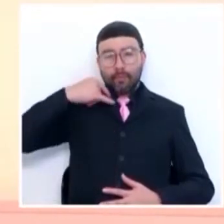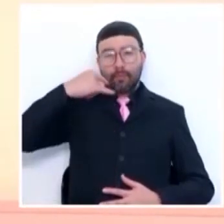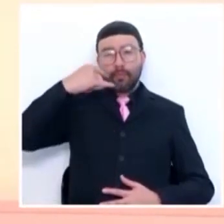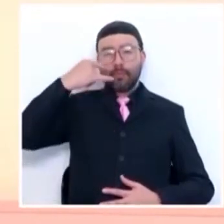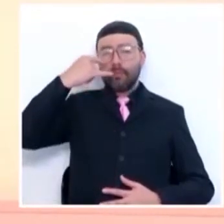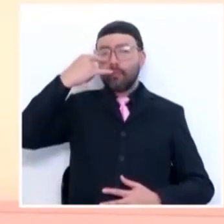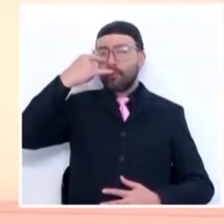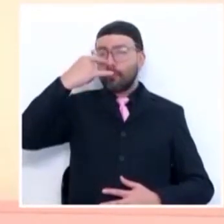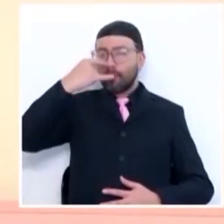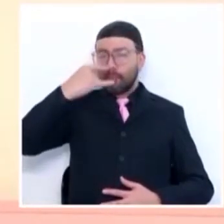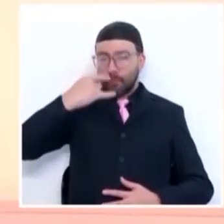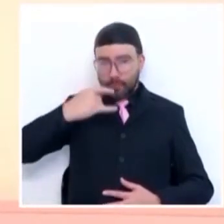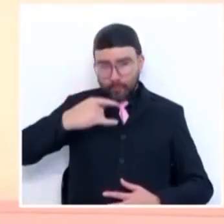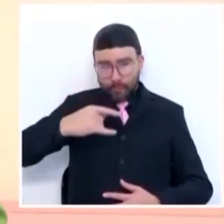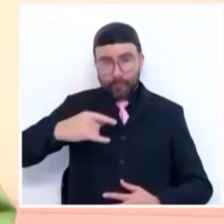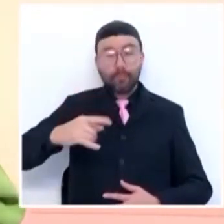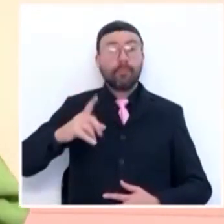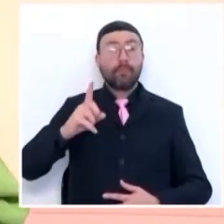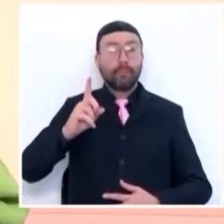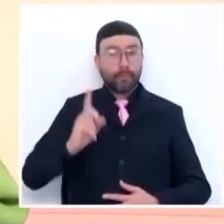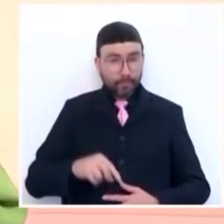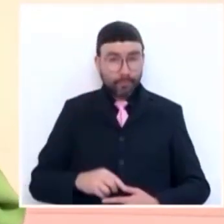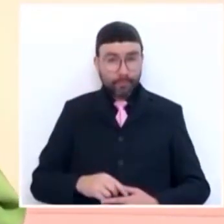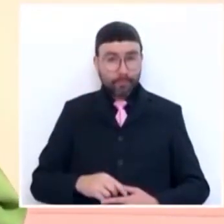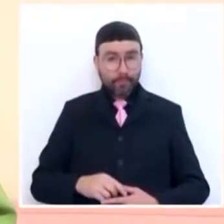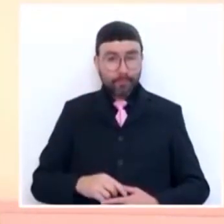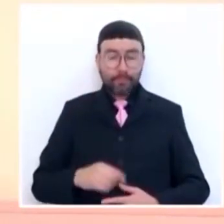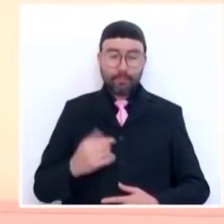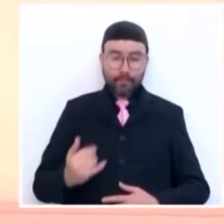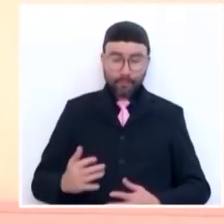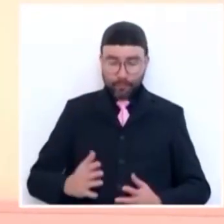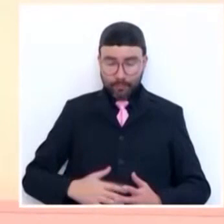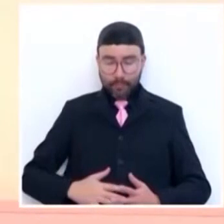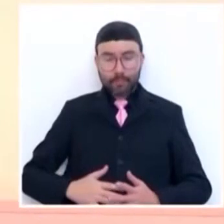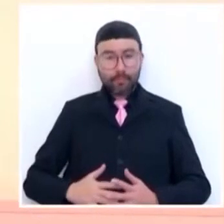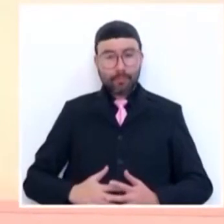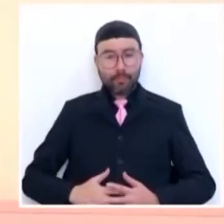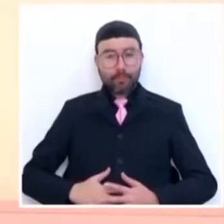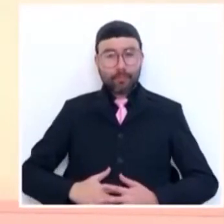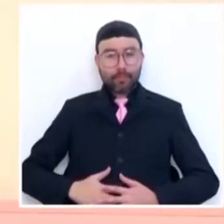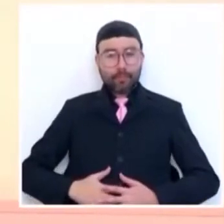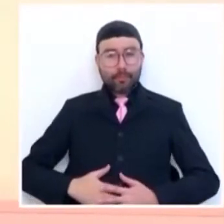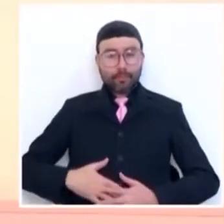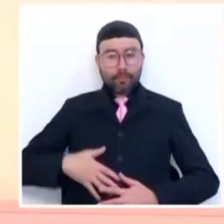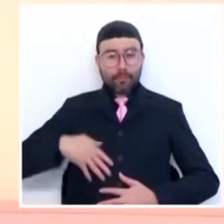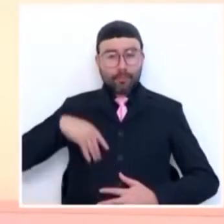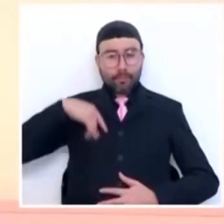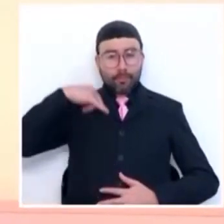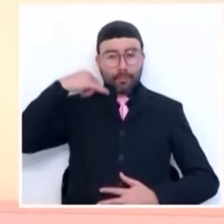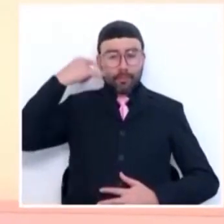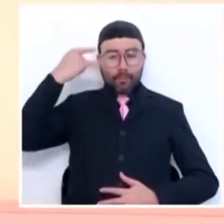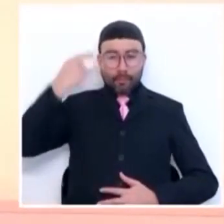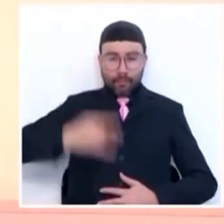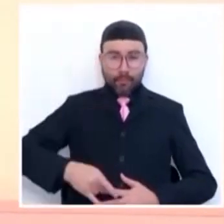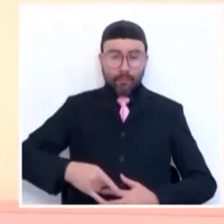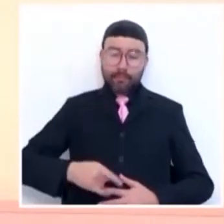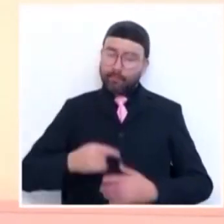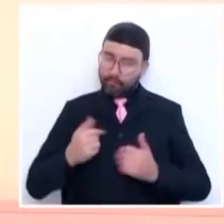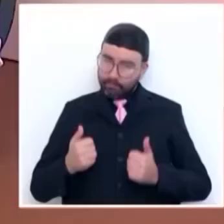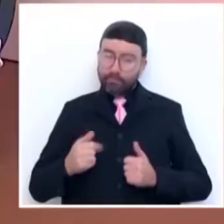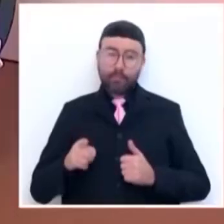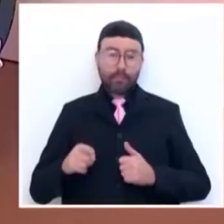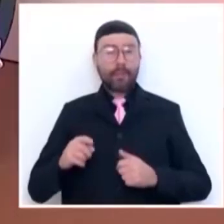manera lenta y relajada, excavando el abdomen, hundiéndola al final de la inhalación. Esa es la forma correcta de